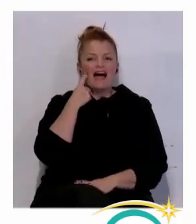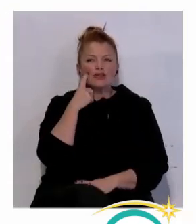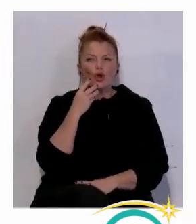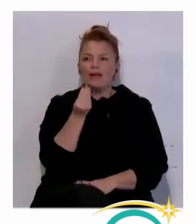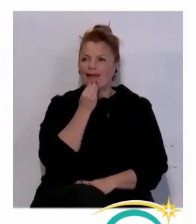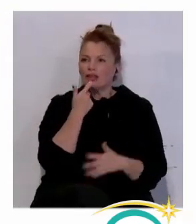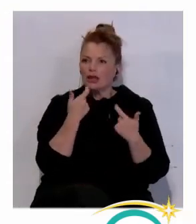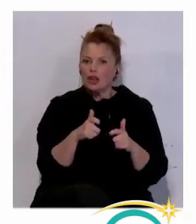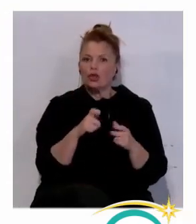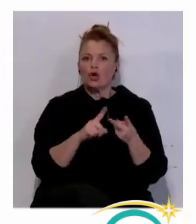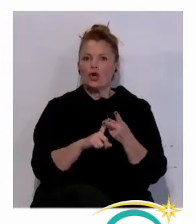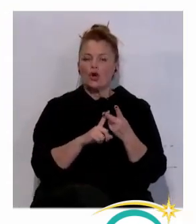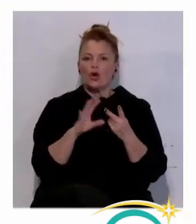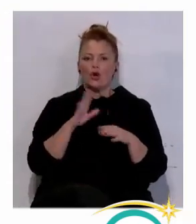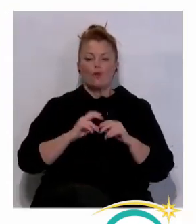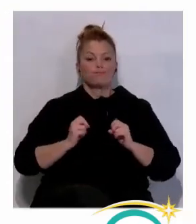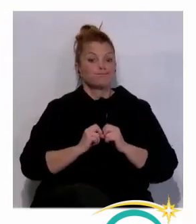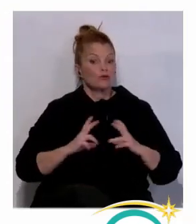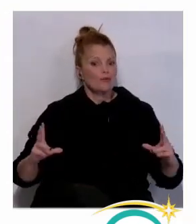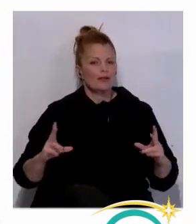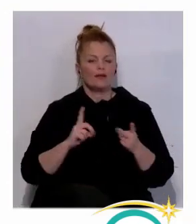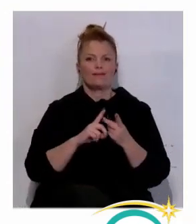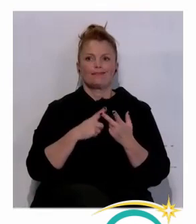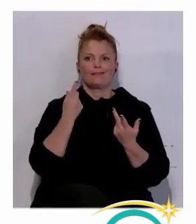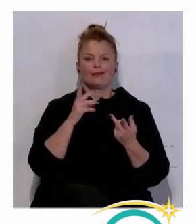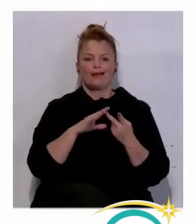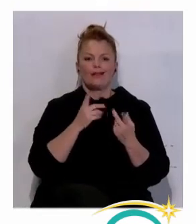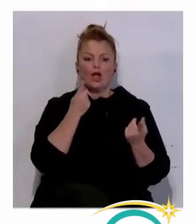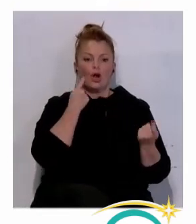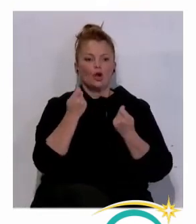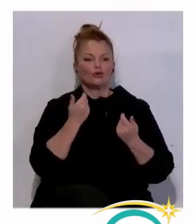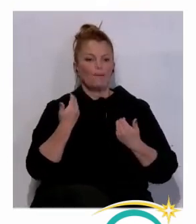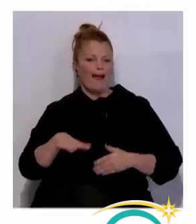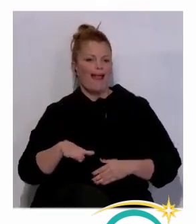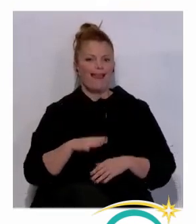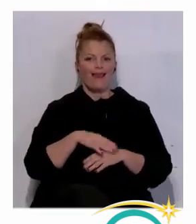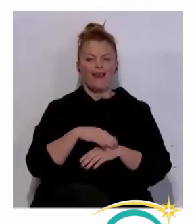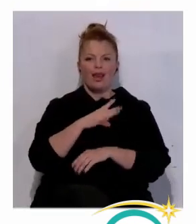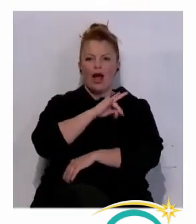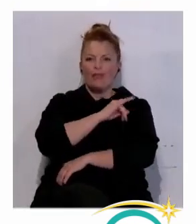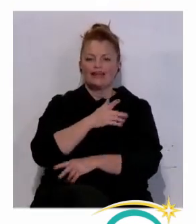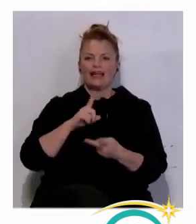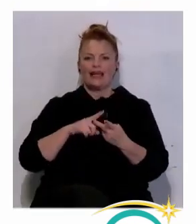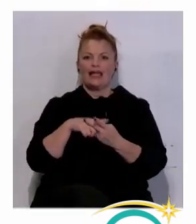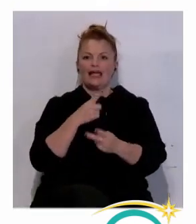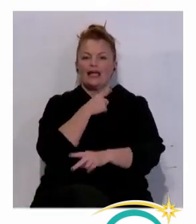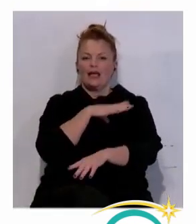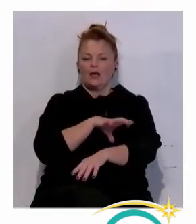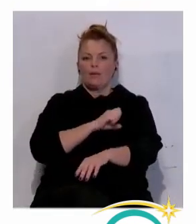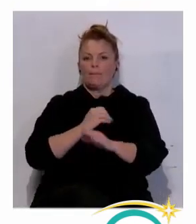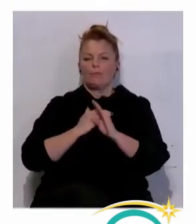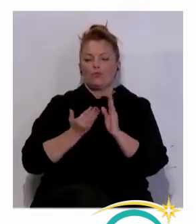alimenticios, el sobrepeso, el mal control de las enfermedades de la diabetes, de la hipertensión, está en sus manos.